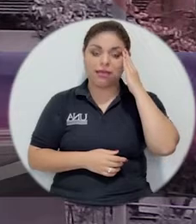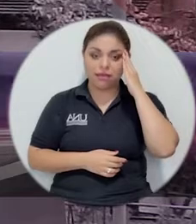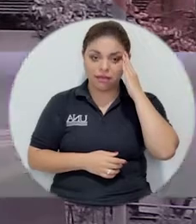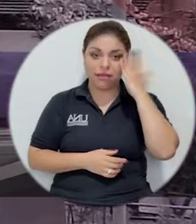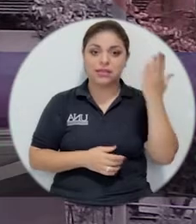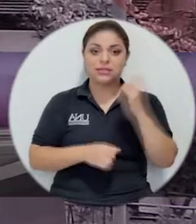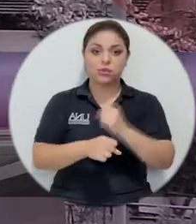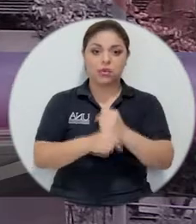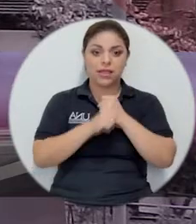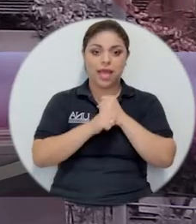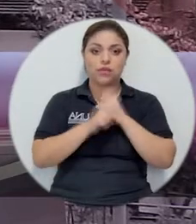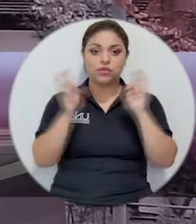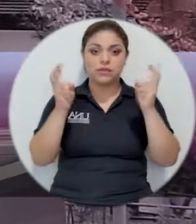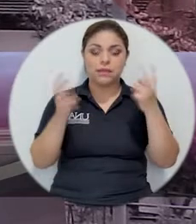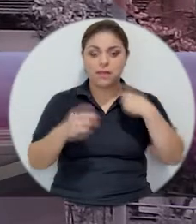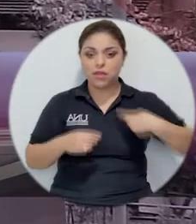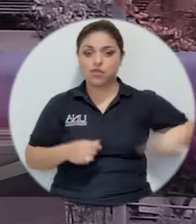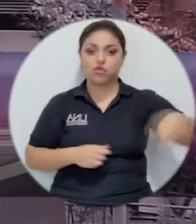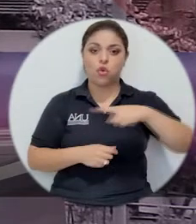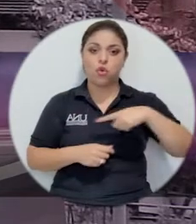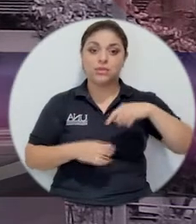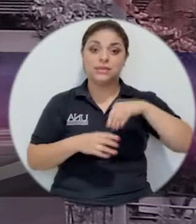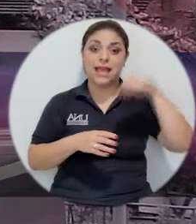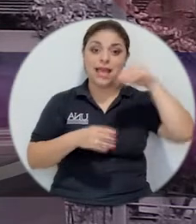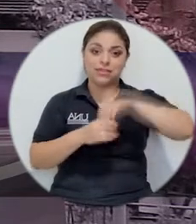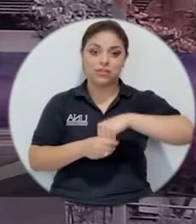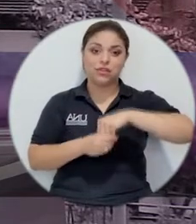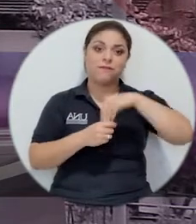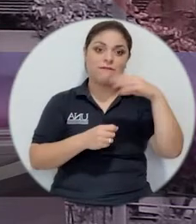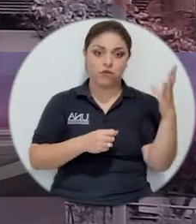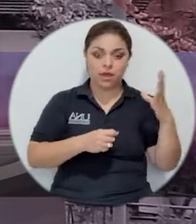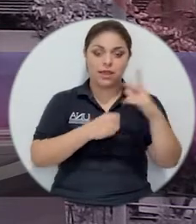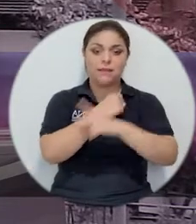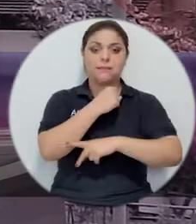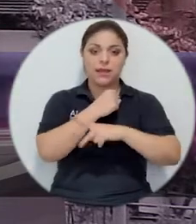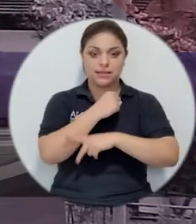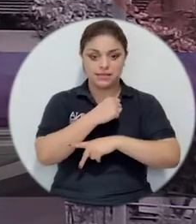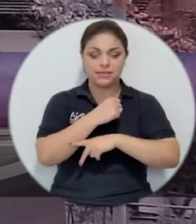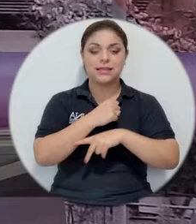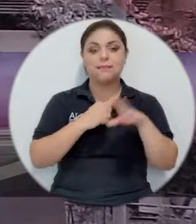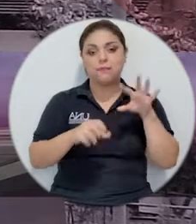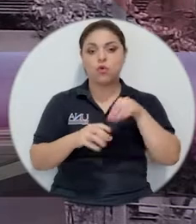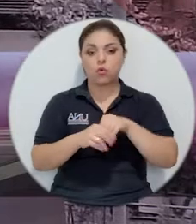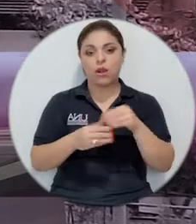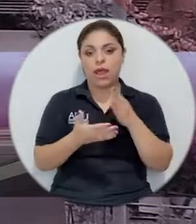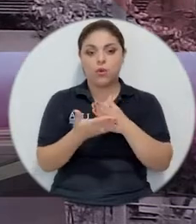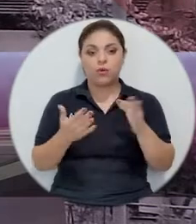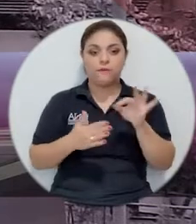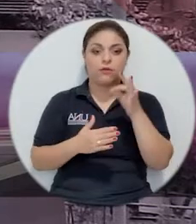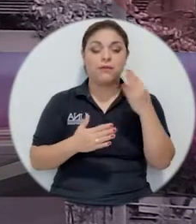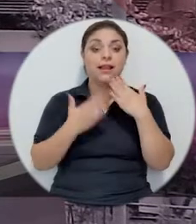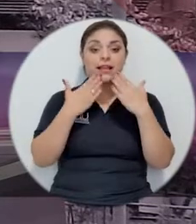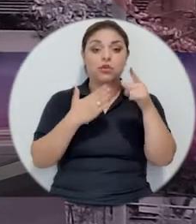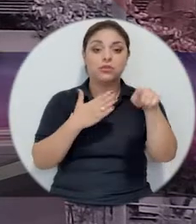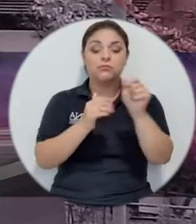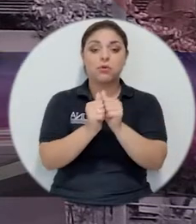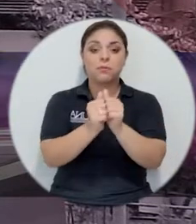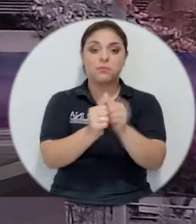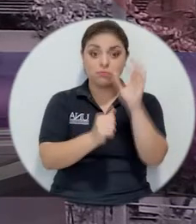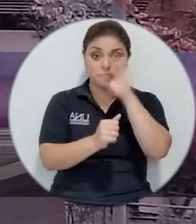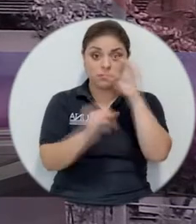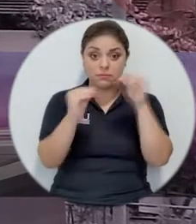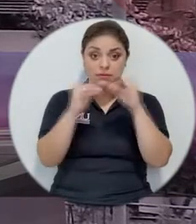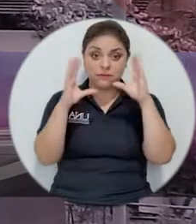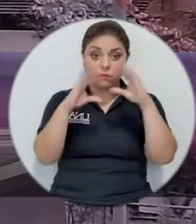la seguridad es un asunto de todas y todos, dentro y fuera del país, y que nos involucra de alguna forma. Muchas gracias a ustedes por acompañarnos. Puede buscar